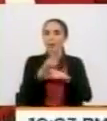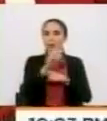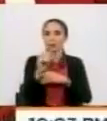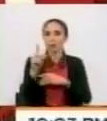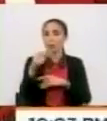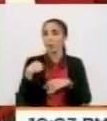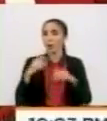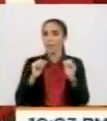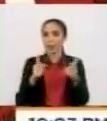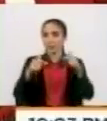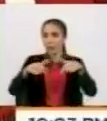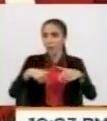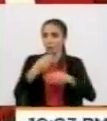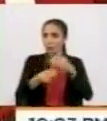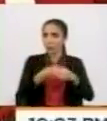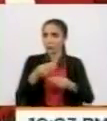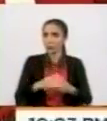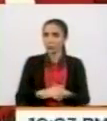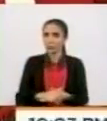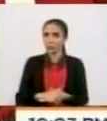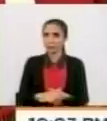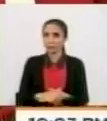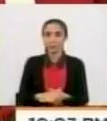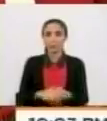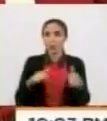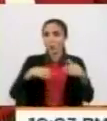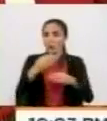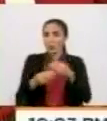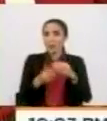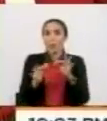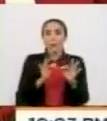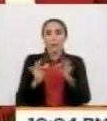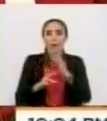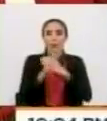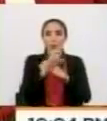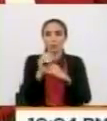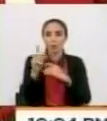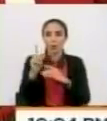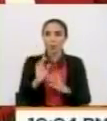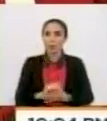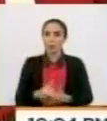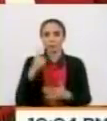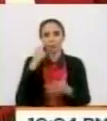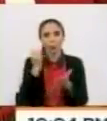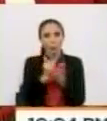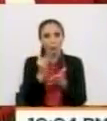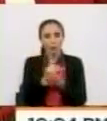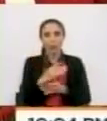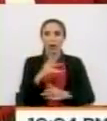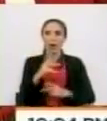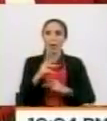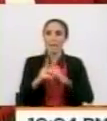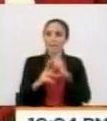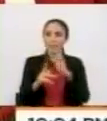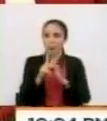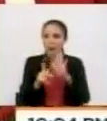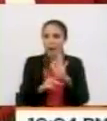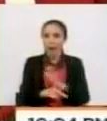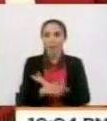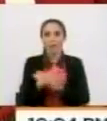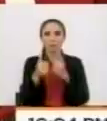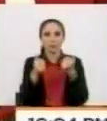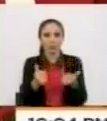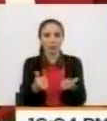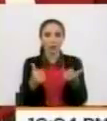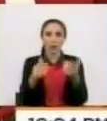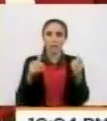comienza hoy. 201. Ya comienza hoy, revisando el programa, si hay errores para ir corrigiéndolo, porque nadie vaya